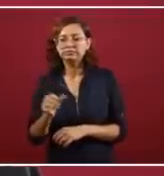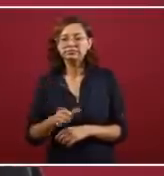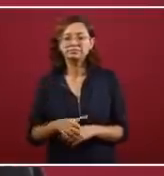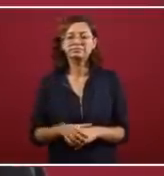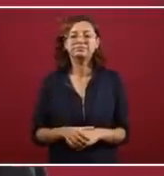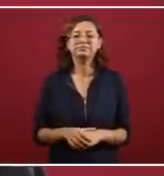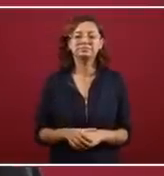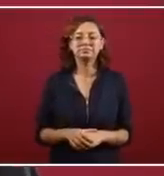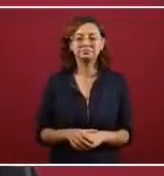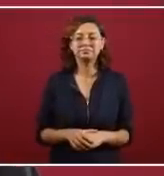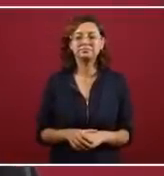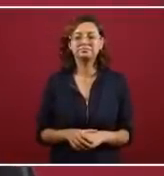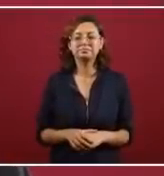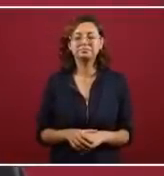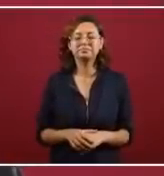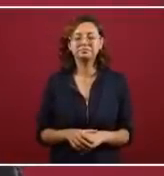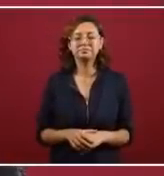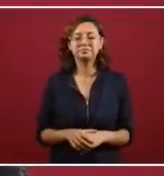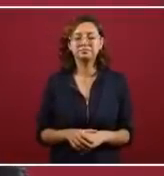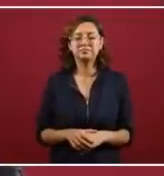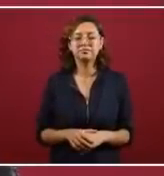Y en el caso